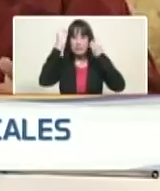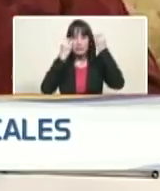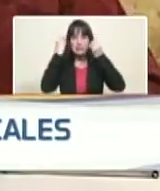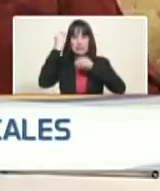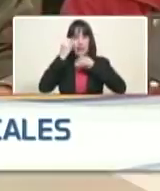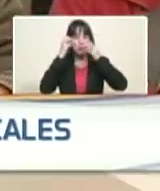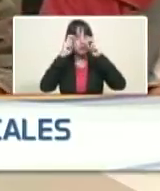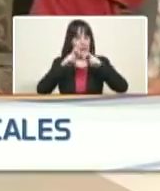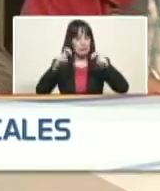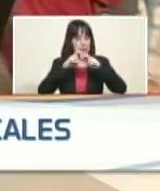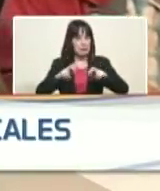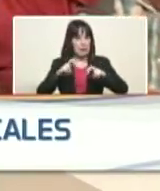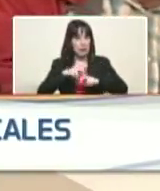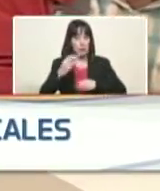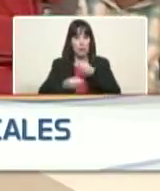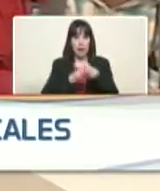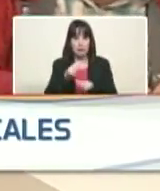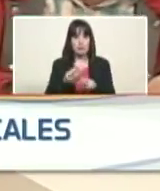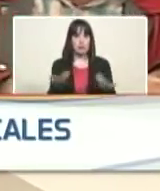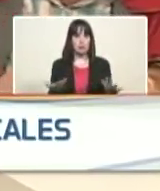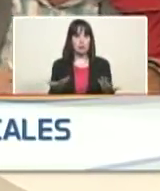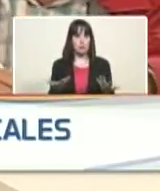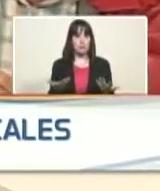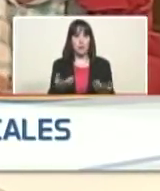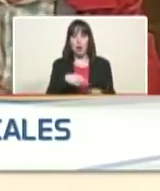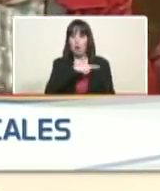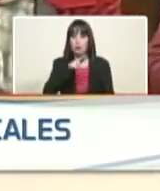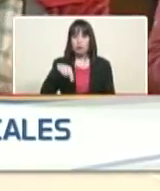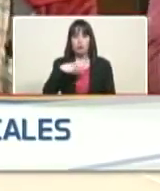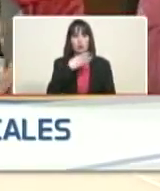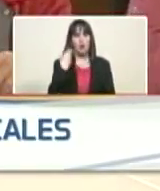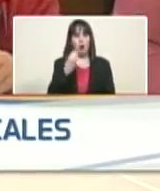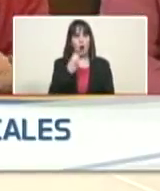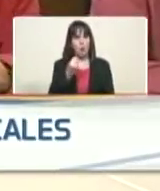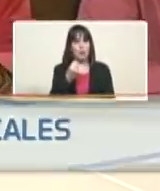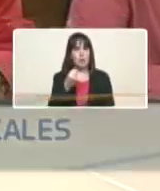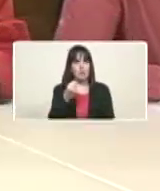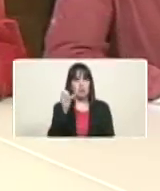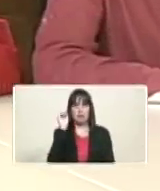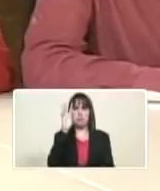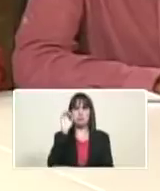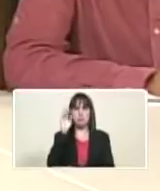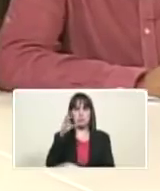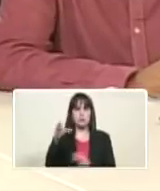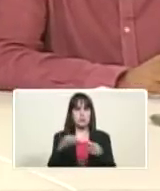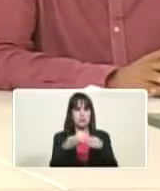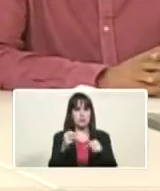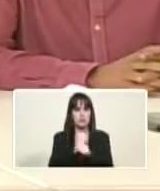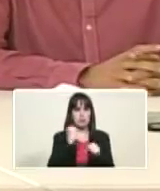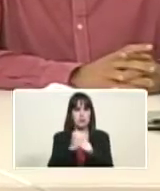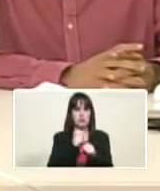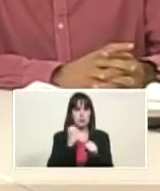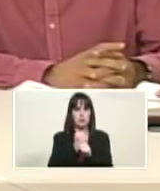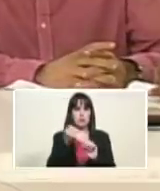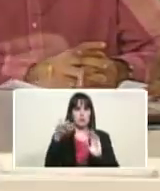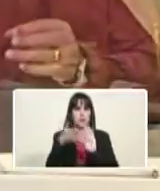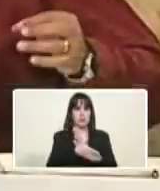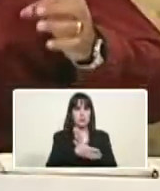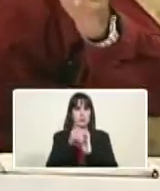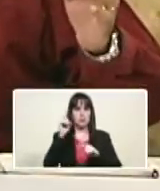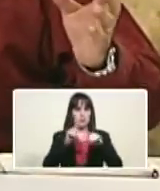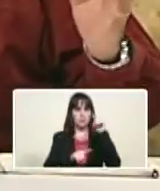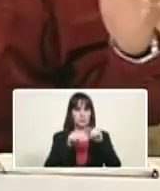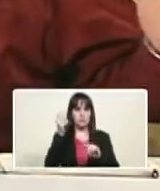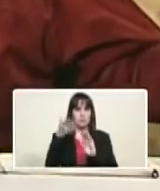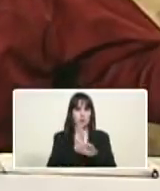aquí, cuando algunos de nosotros éramos jóvenes dirigentes sindicales, muy, muy jóvenes. En Venezuela gobernaba